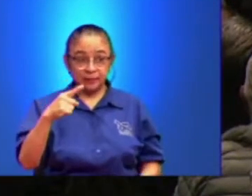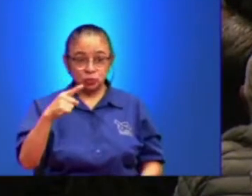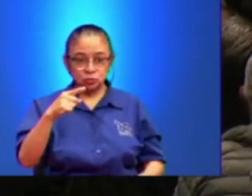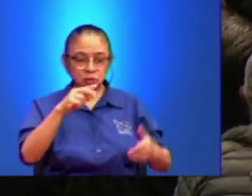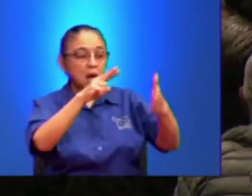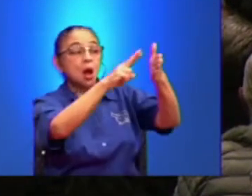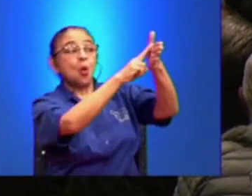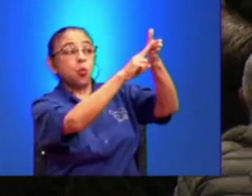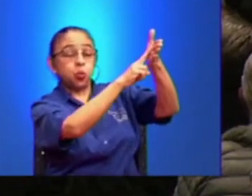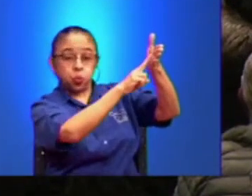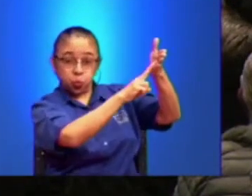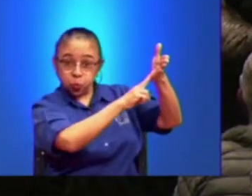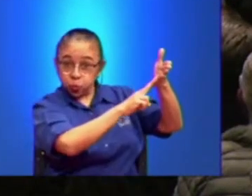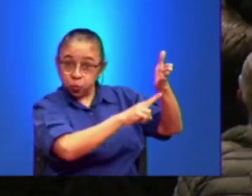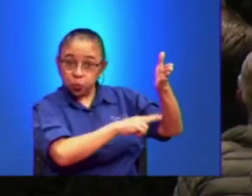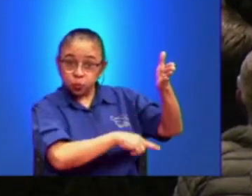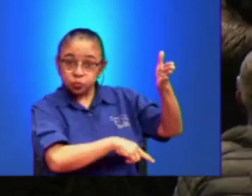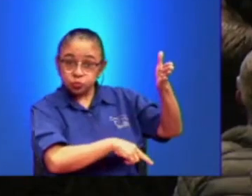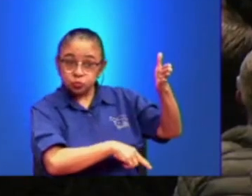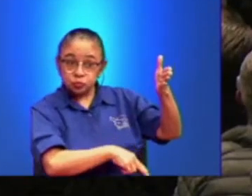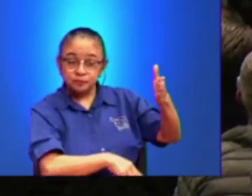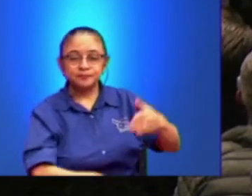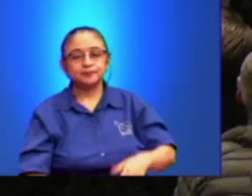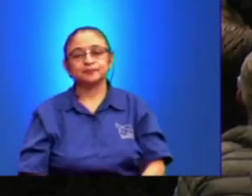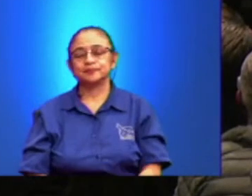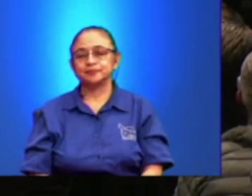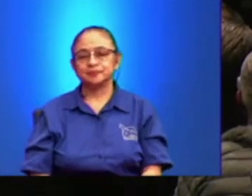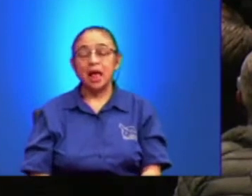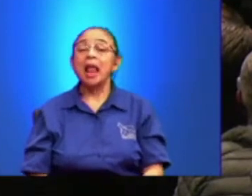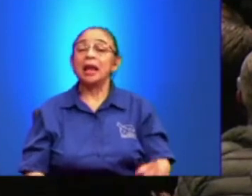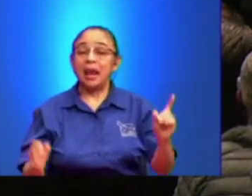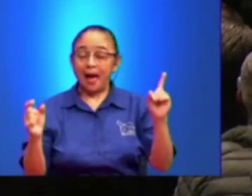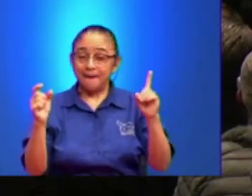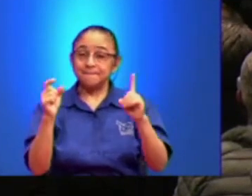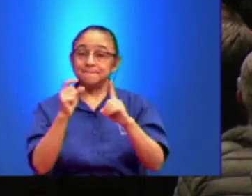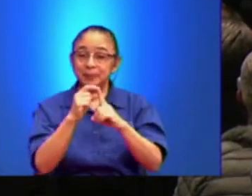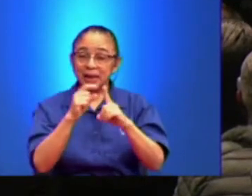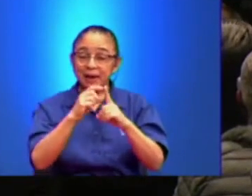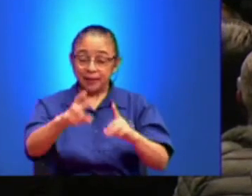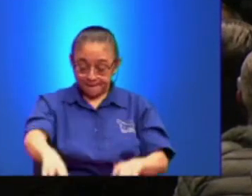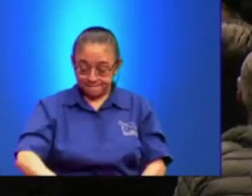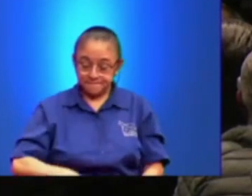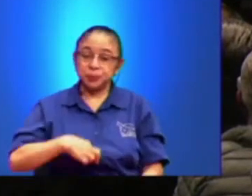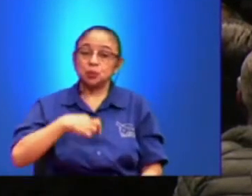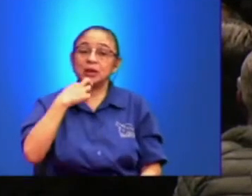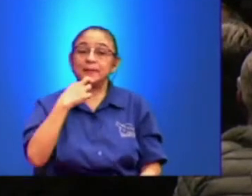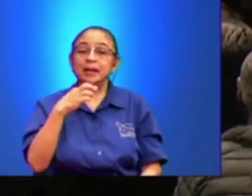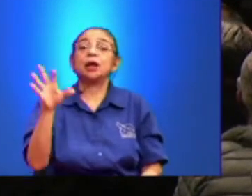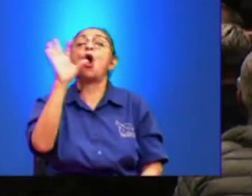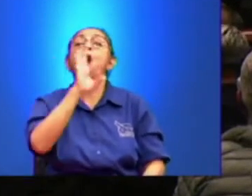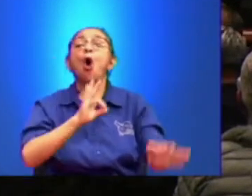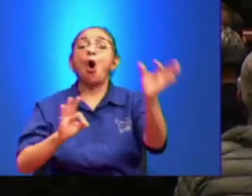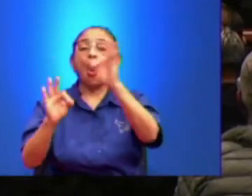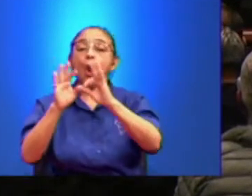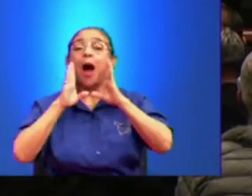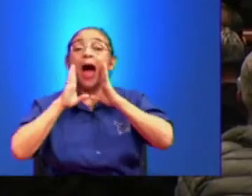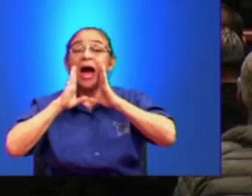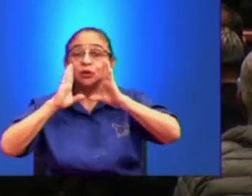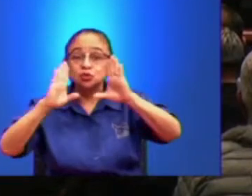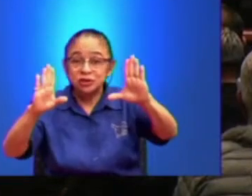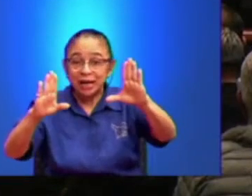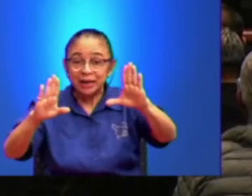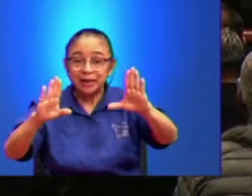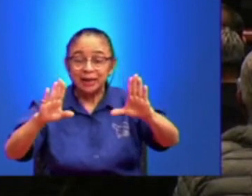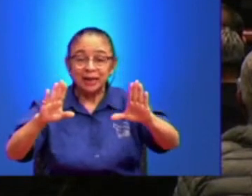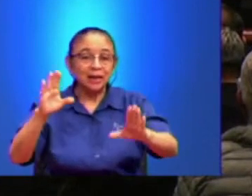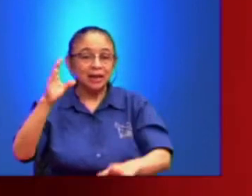mapa mental pero primero le quiero explicar la palabra que aparece proclamar o anunciar esta palabra es